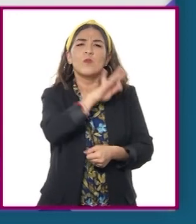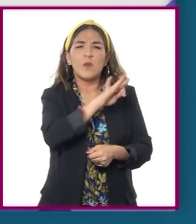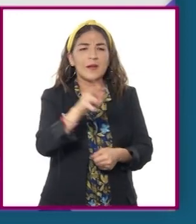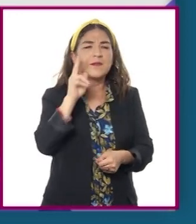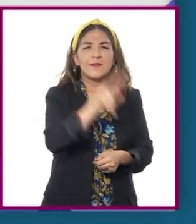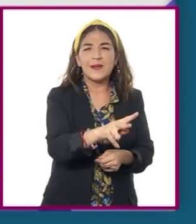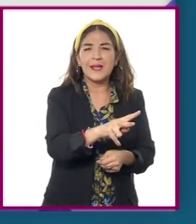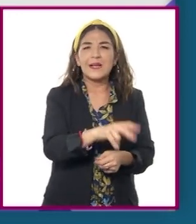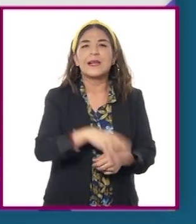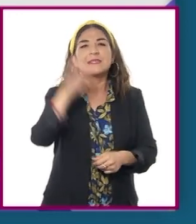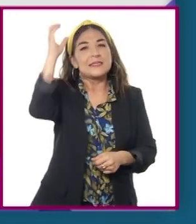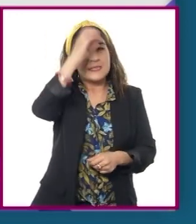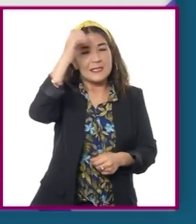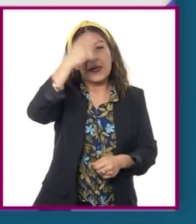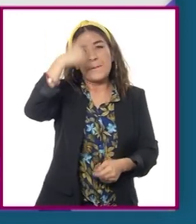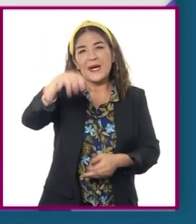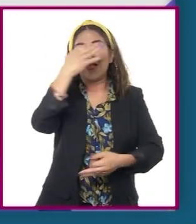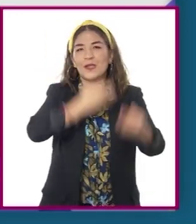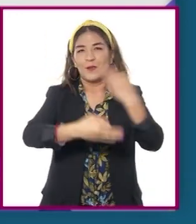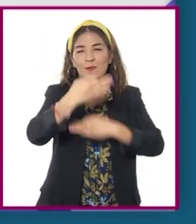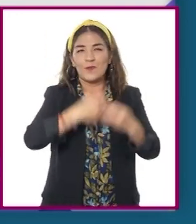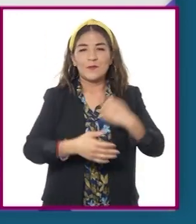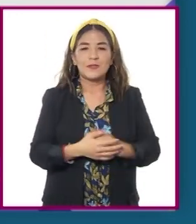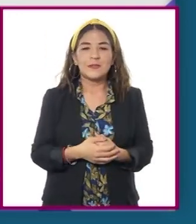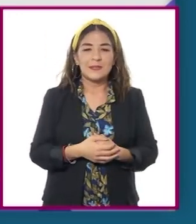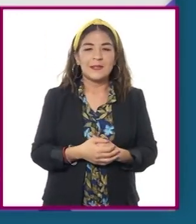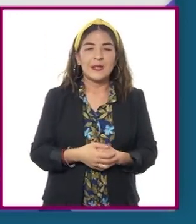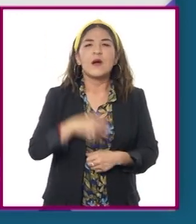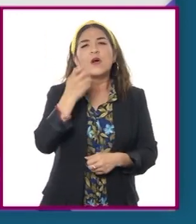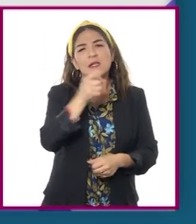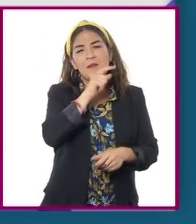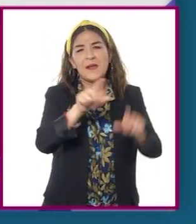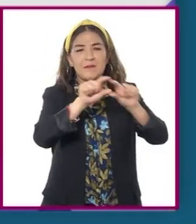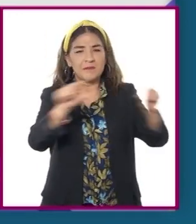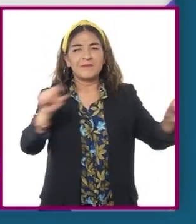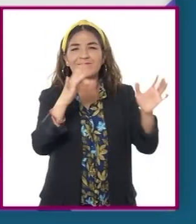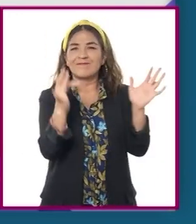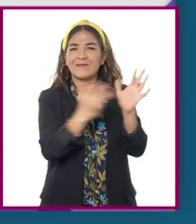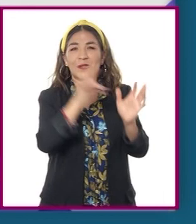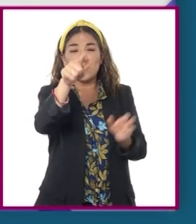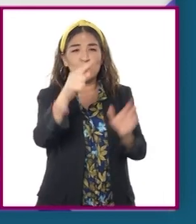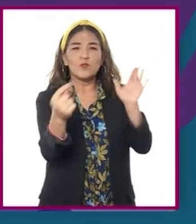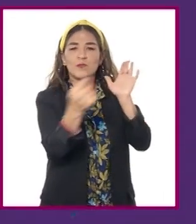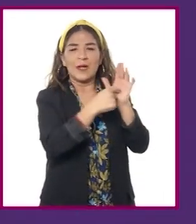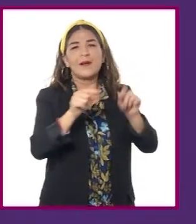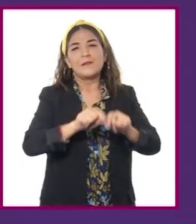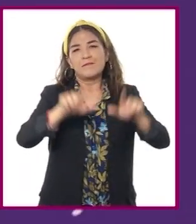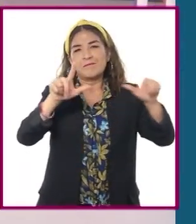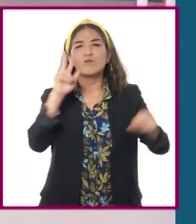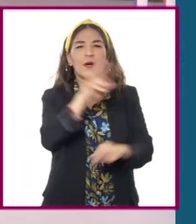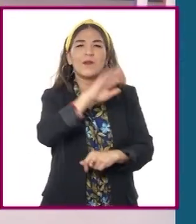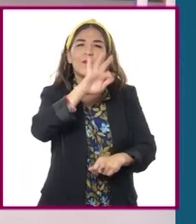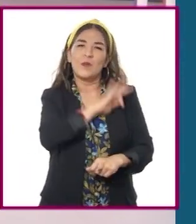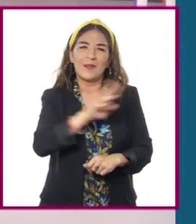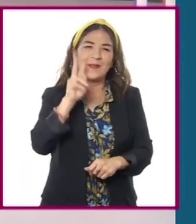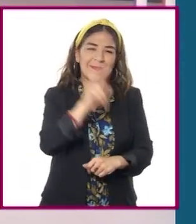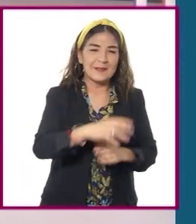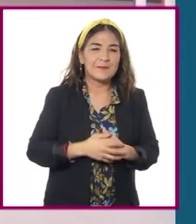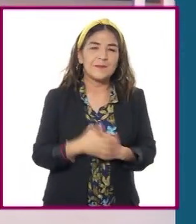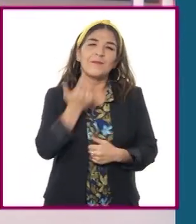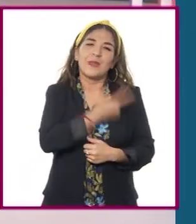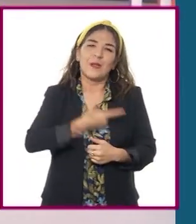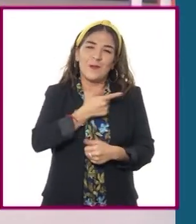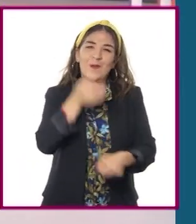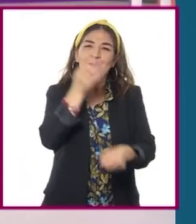en la colección La Ciencia para Todos. O en las direcciones electrónicas que aparecen en su pantalla. Nos dio un